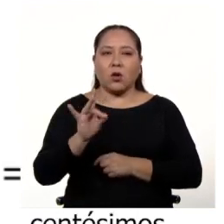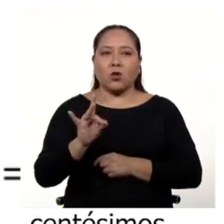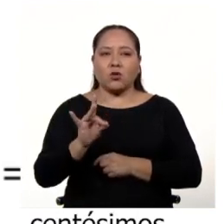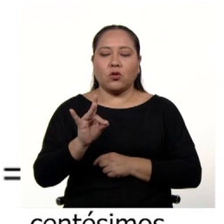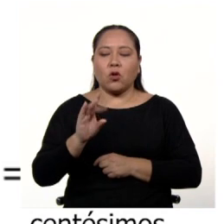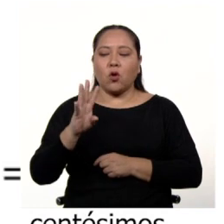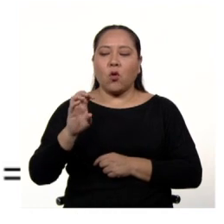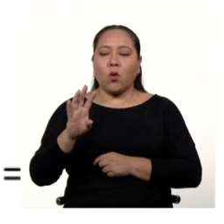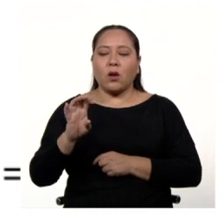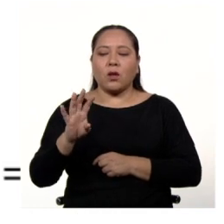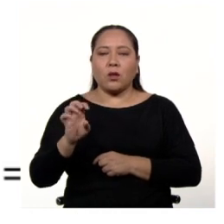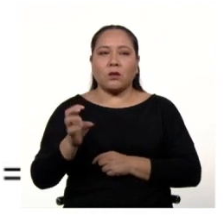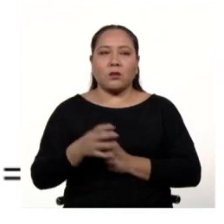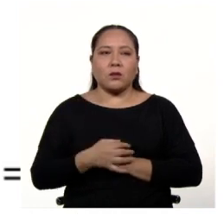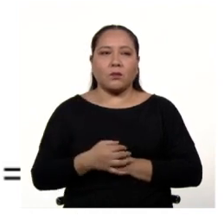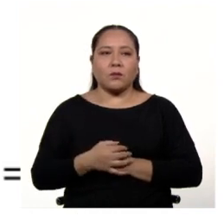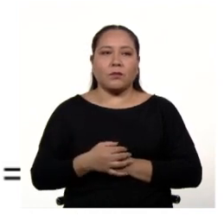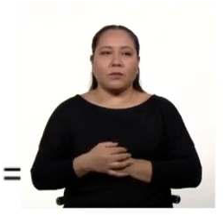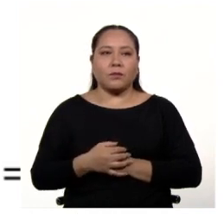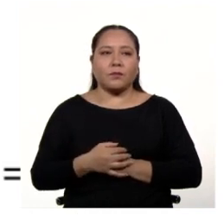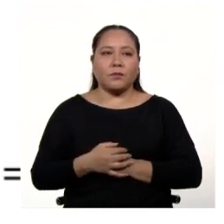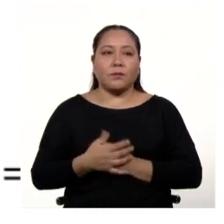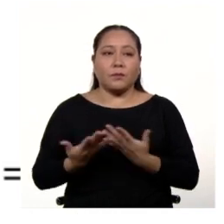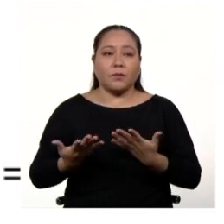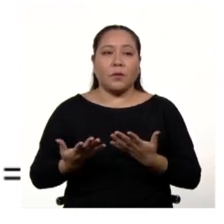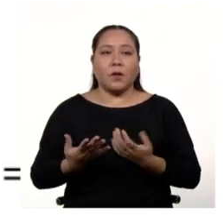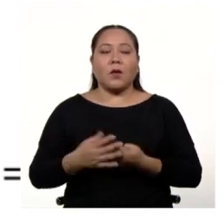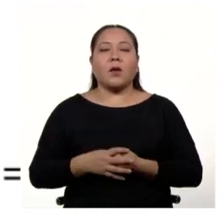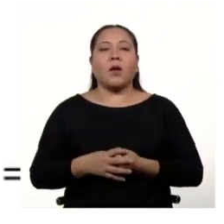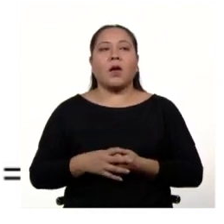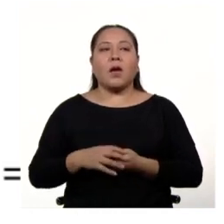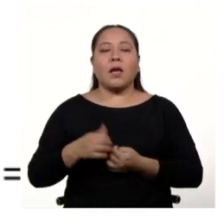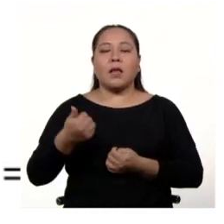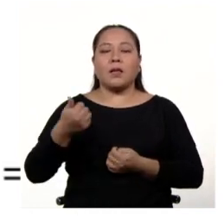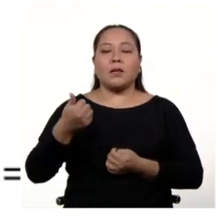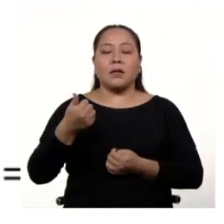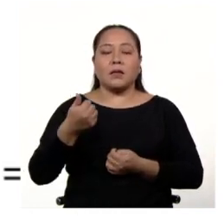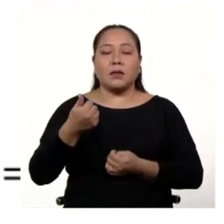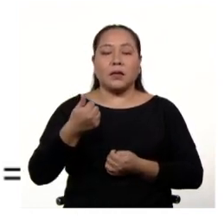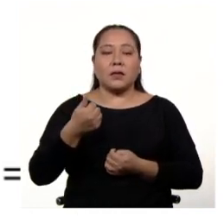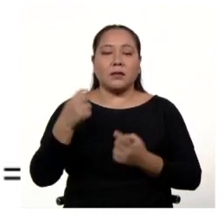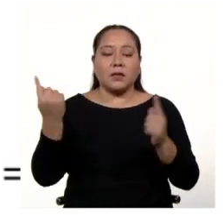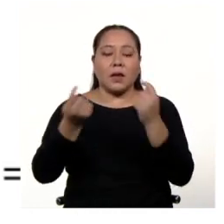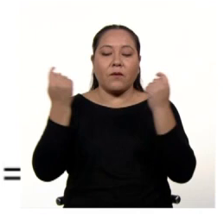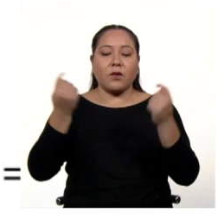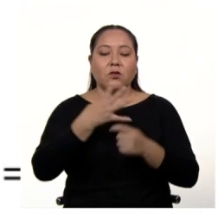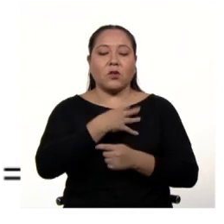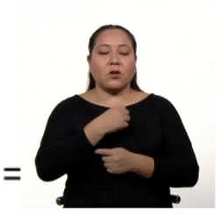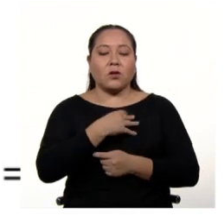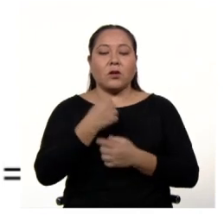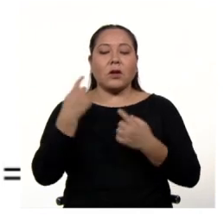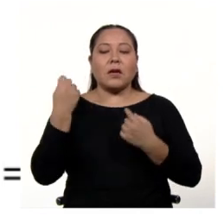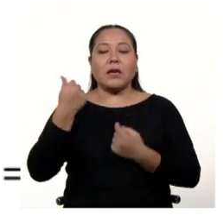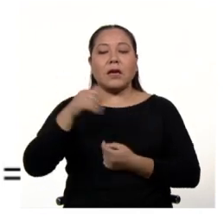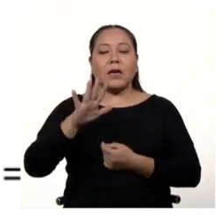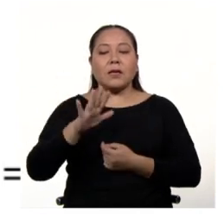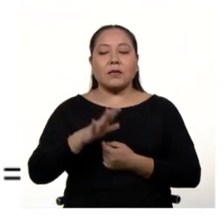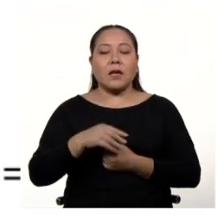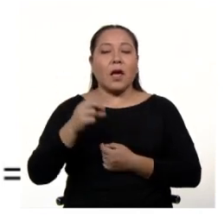1.638,40 céntimos. Por lo tanto, el 15º año, el papá de María habrá